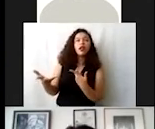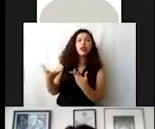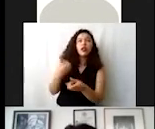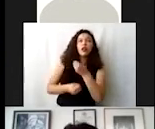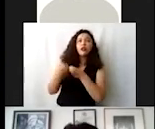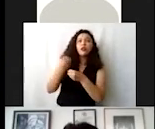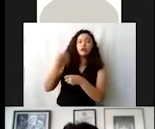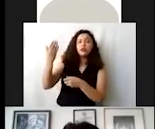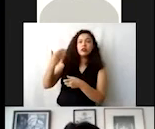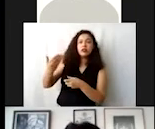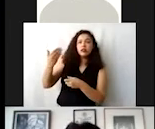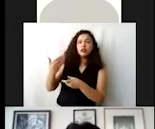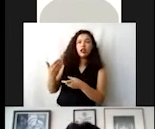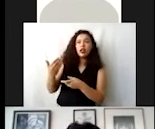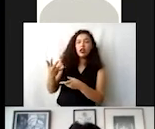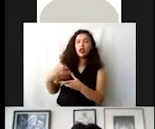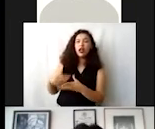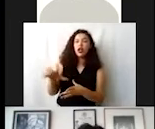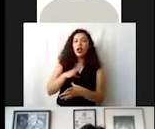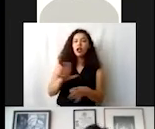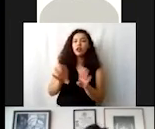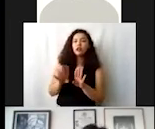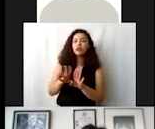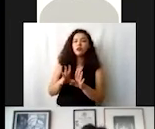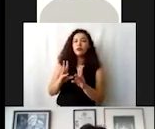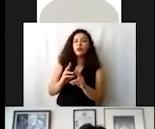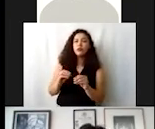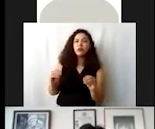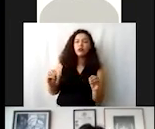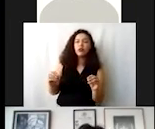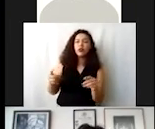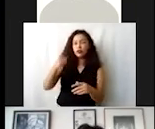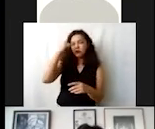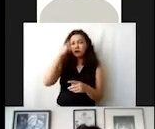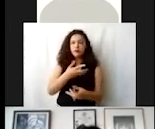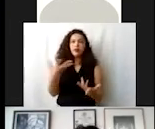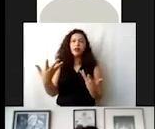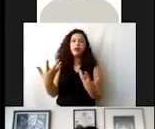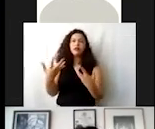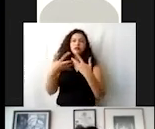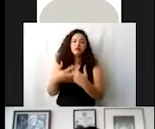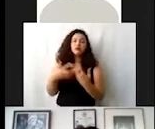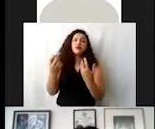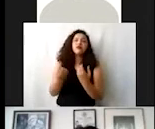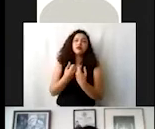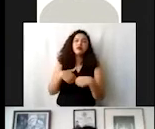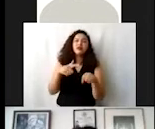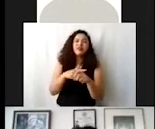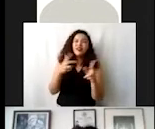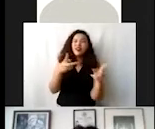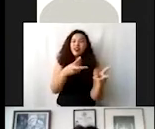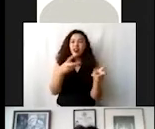pues, hemos tenido un deterioro prácticamente del tejido social, la delincuencia, el robo